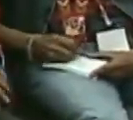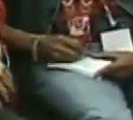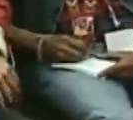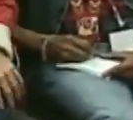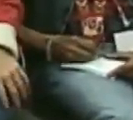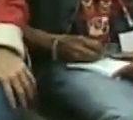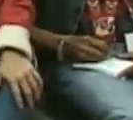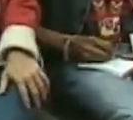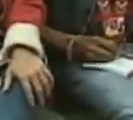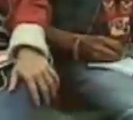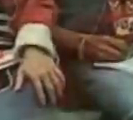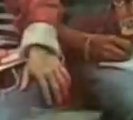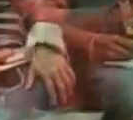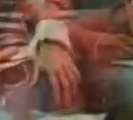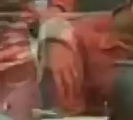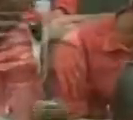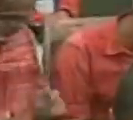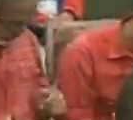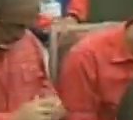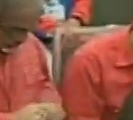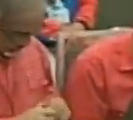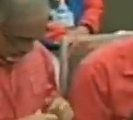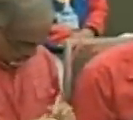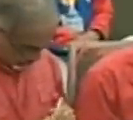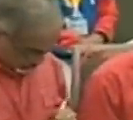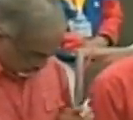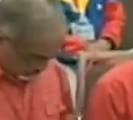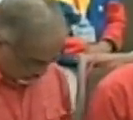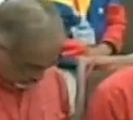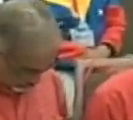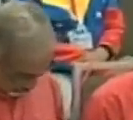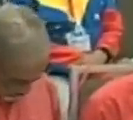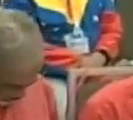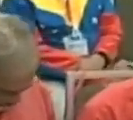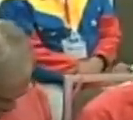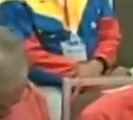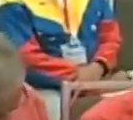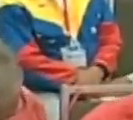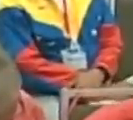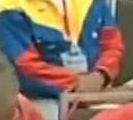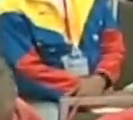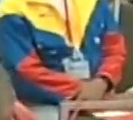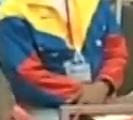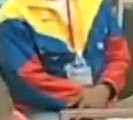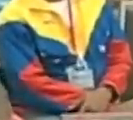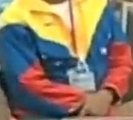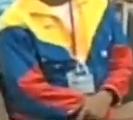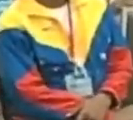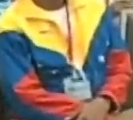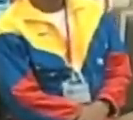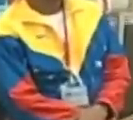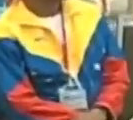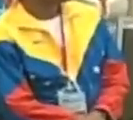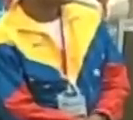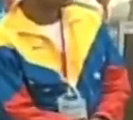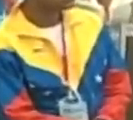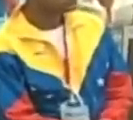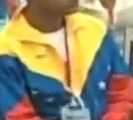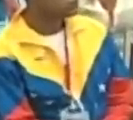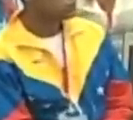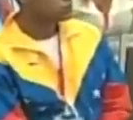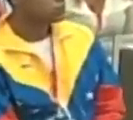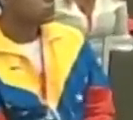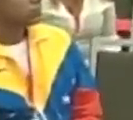Así que dejemos el lloriqueo, ¿vale? Cero lloriqueo. Yo lo que quiero es soluciones, compañeros, ministros,